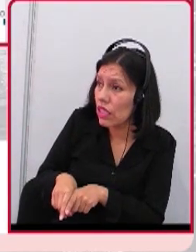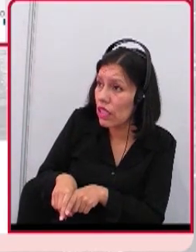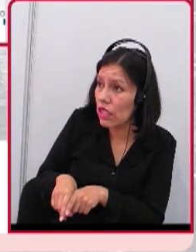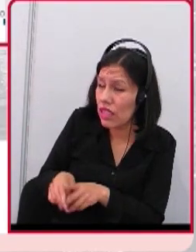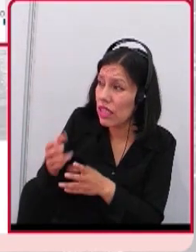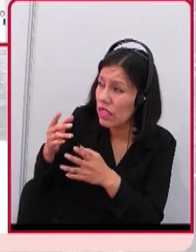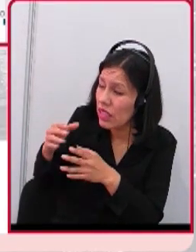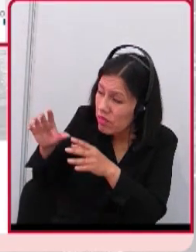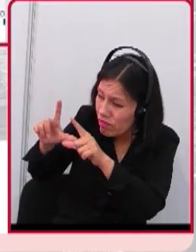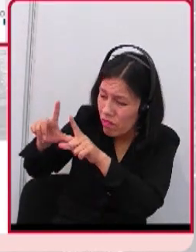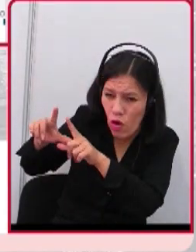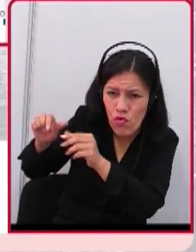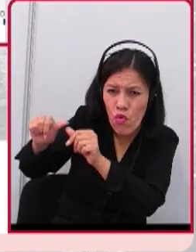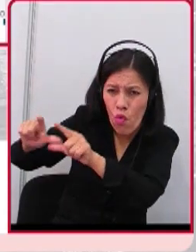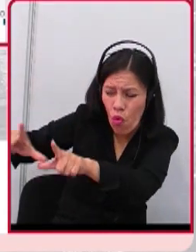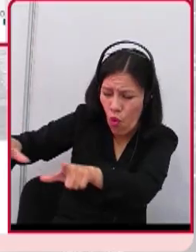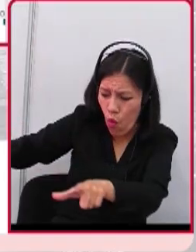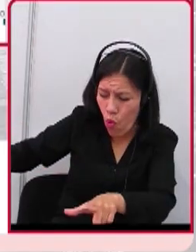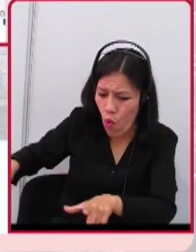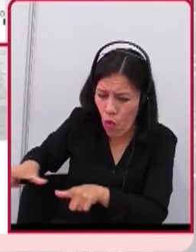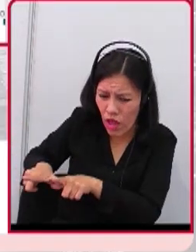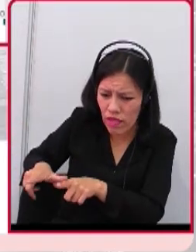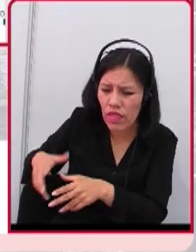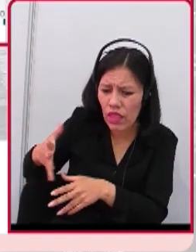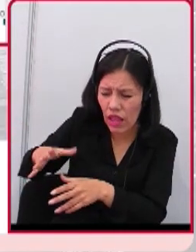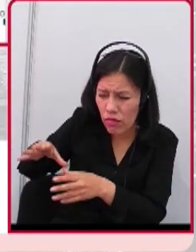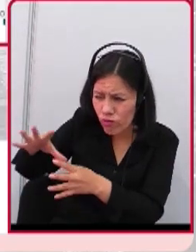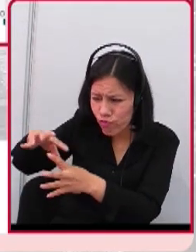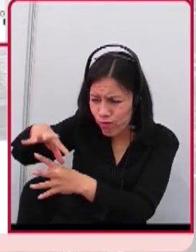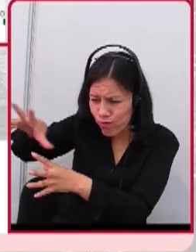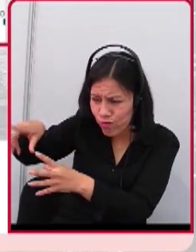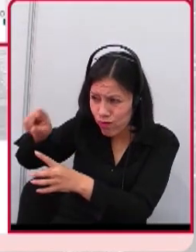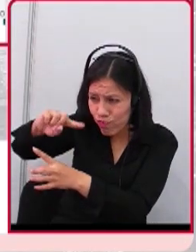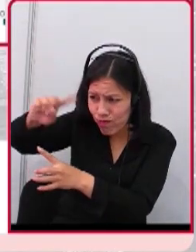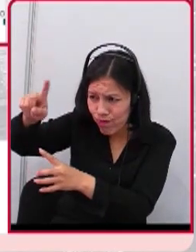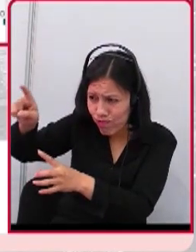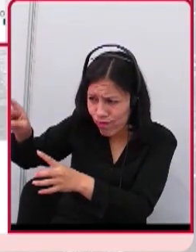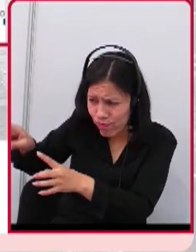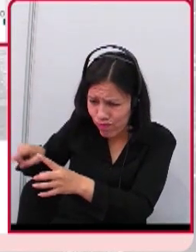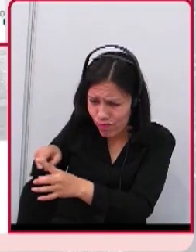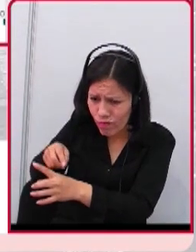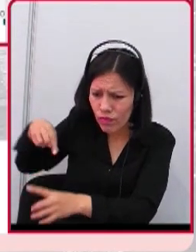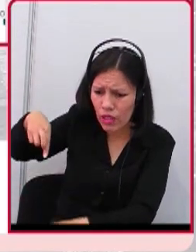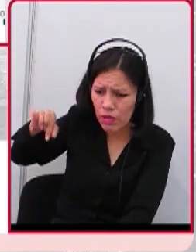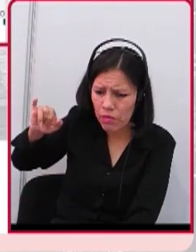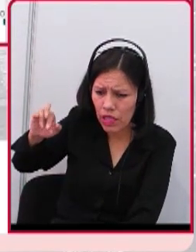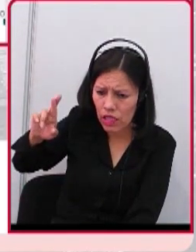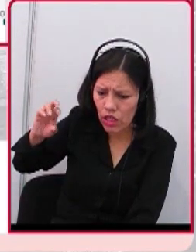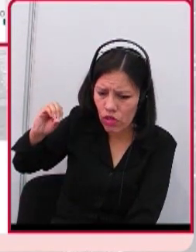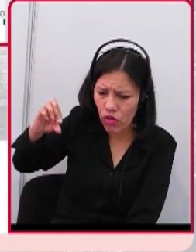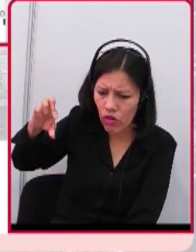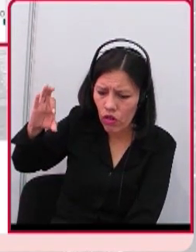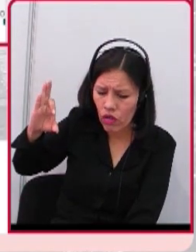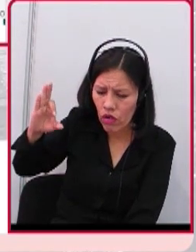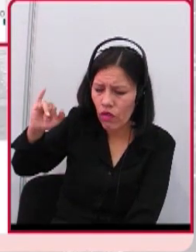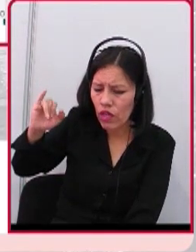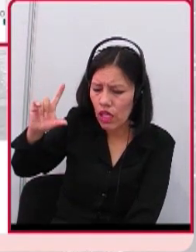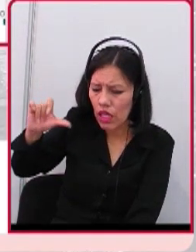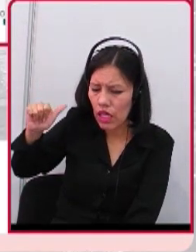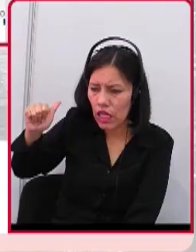una zona identificada de pirofilita, determinándonos un sector de alta temperatura, ¿no?, en estas